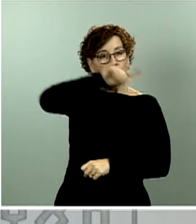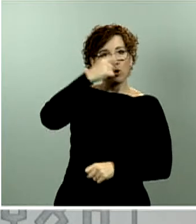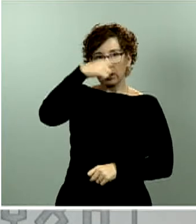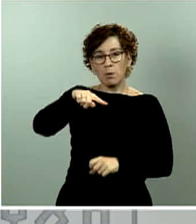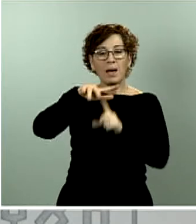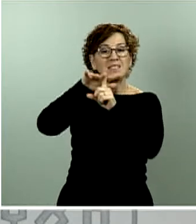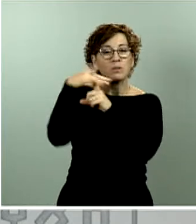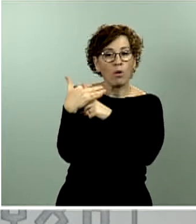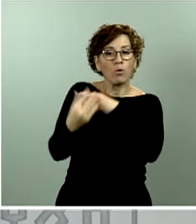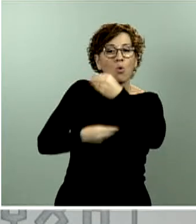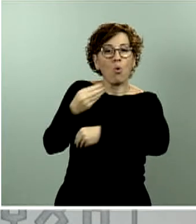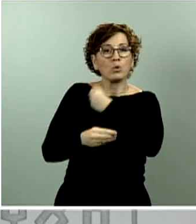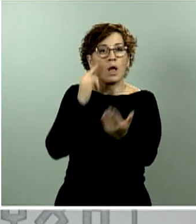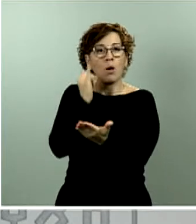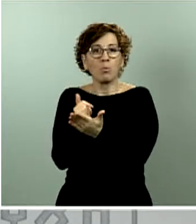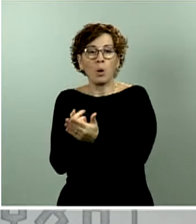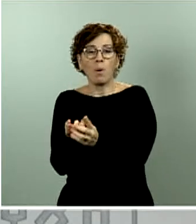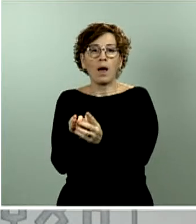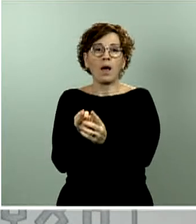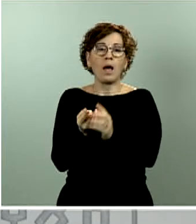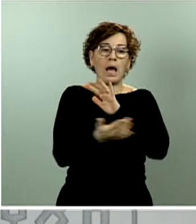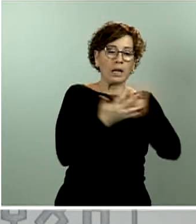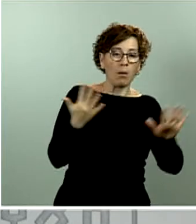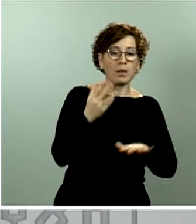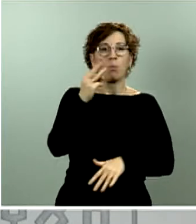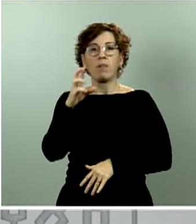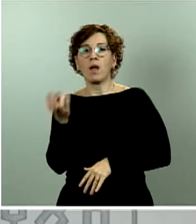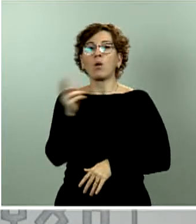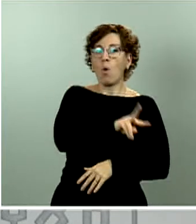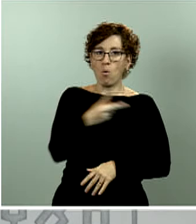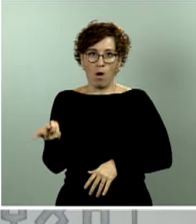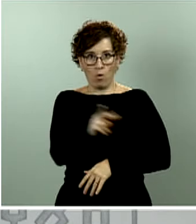de prueba u otra. Esta guía estará disponible, no sé